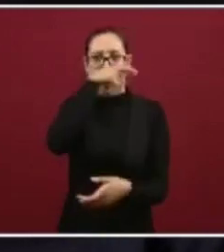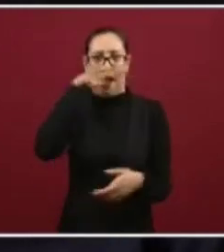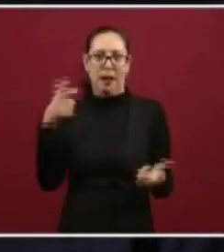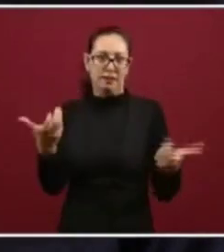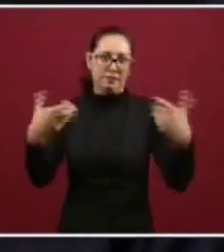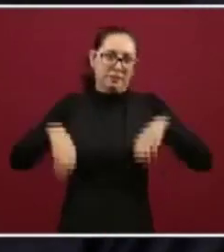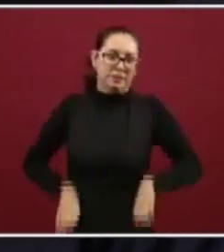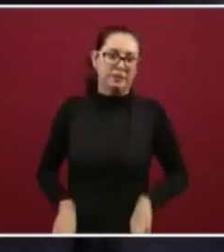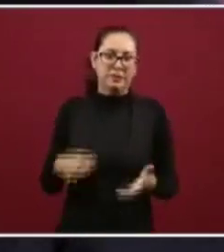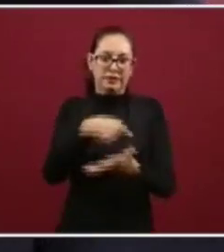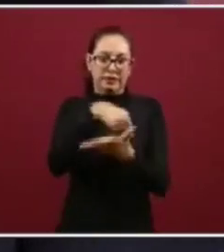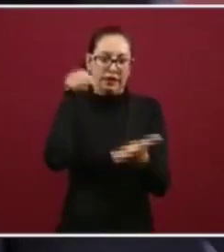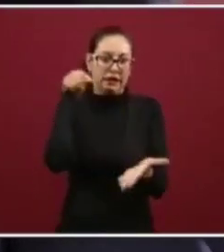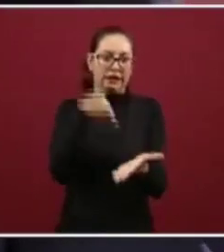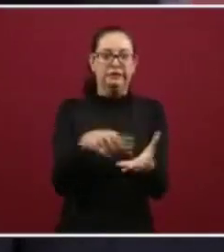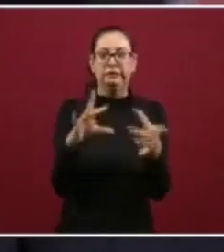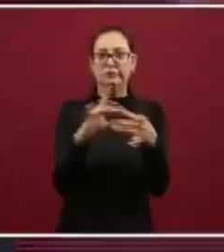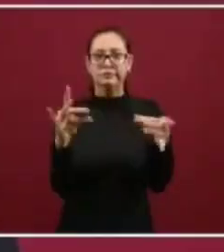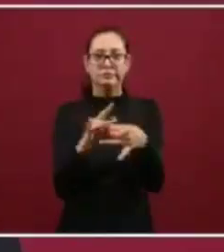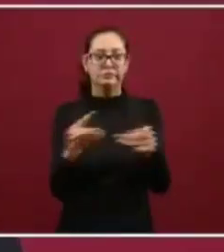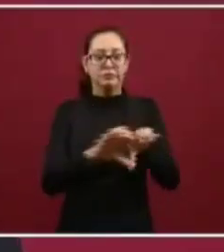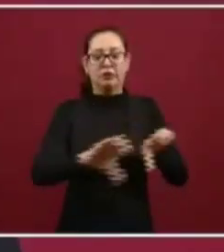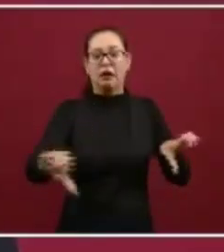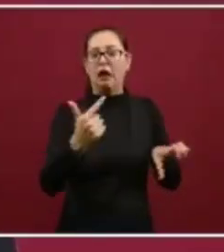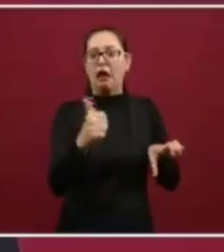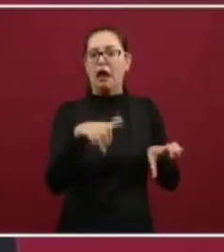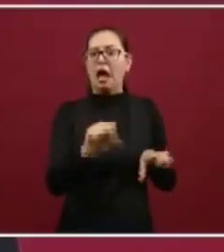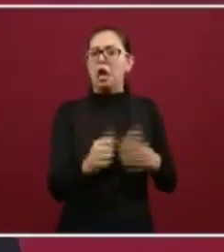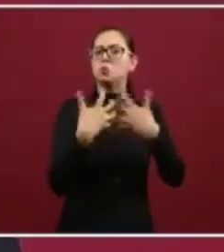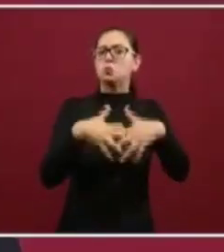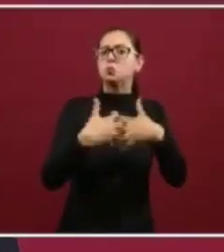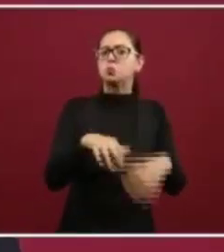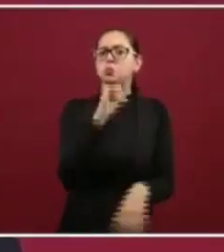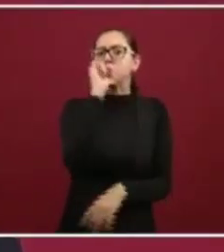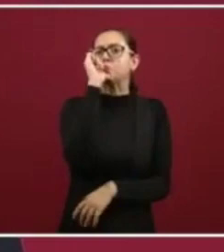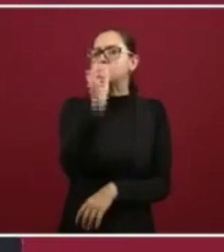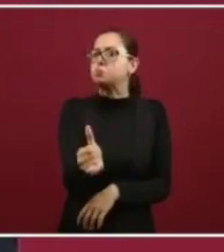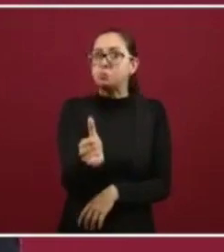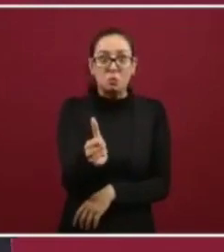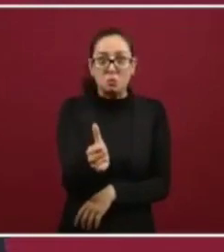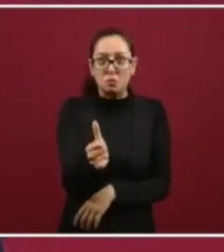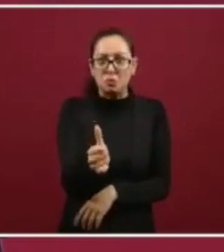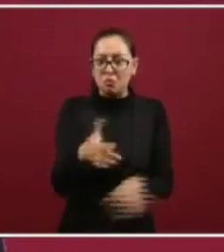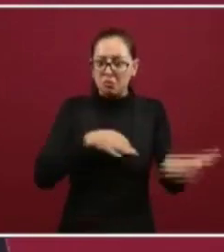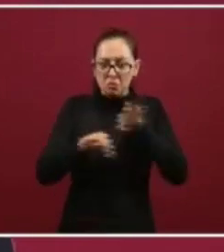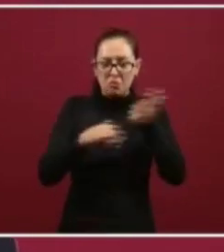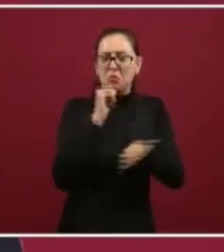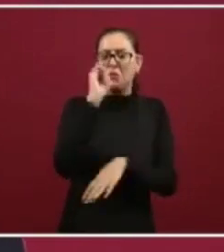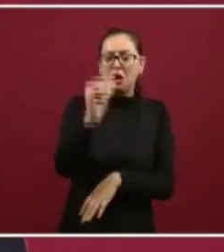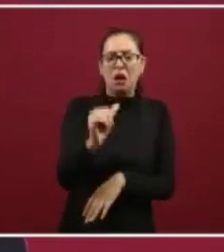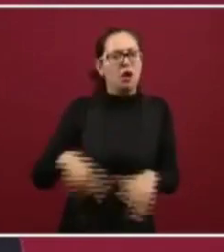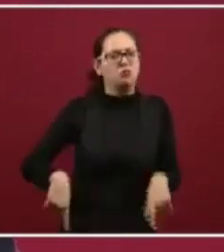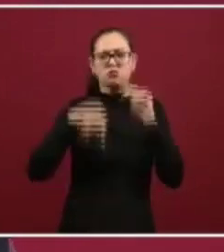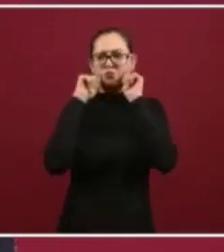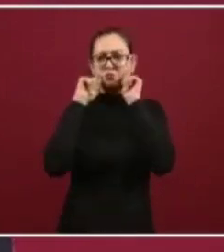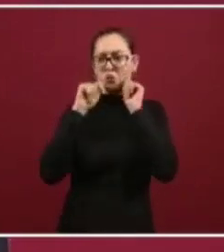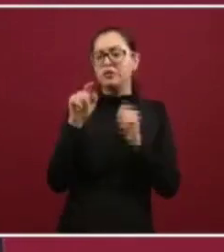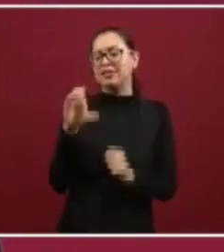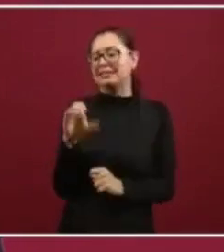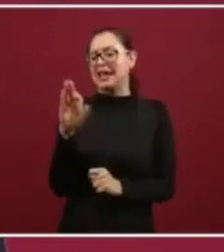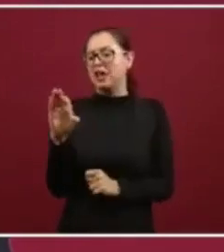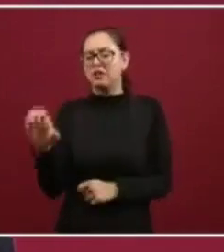que si el gasoducto está parado, la Comisión Federal de Electricidad tiene que pagar a la